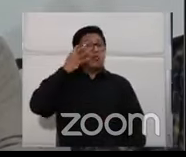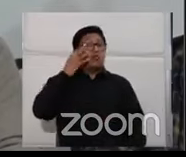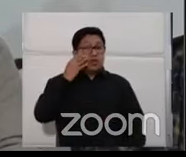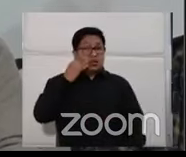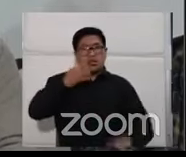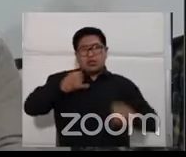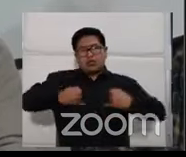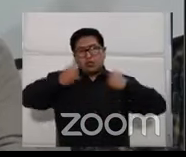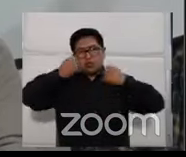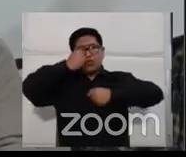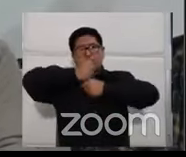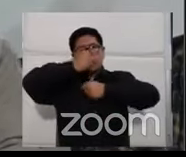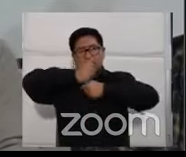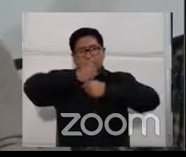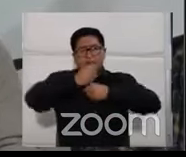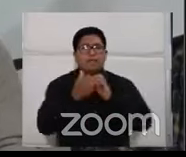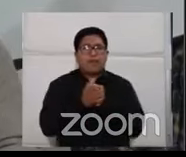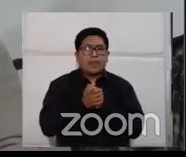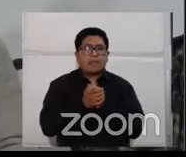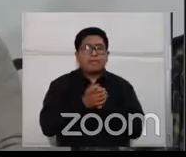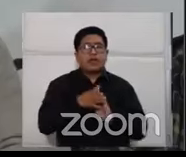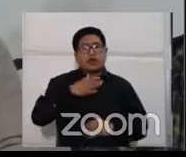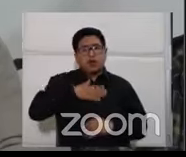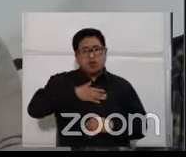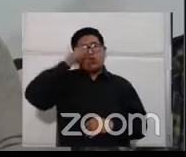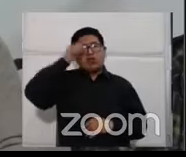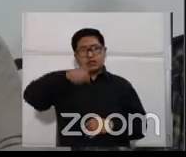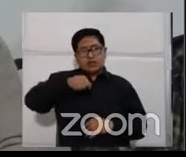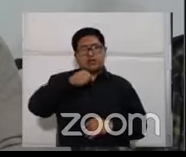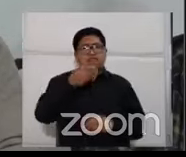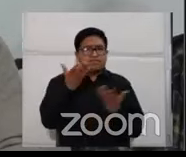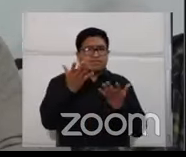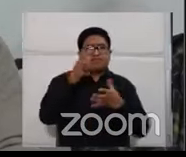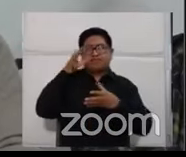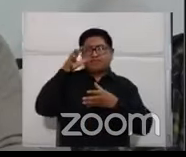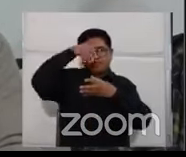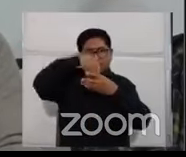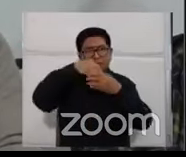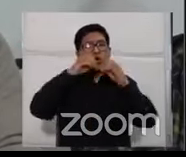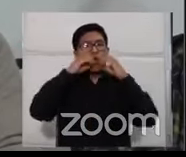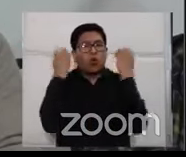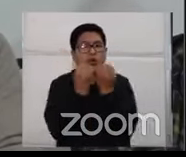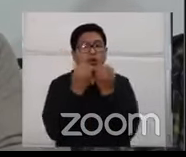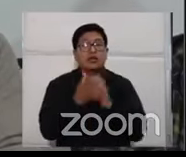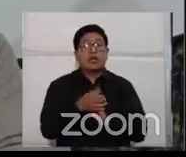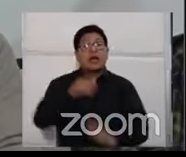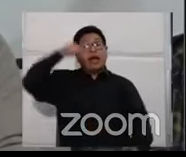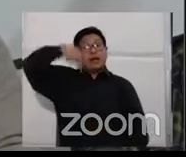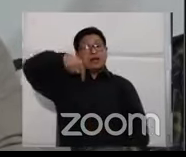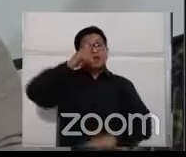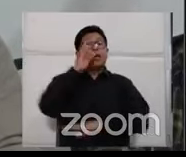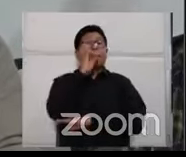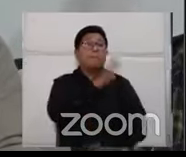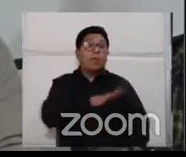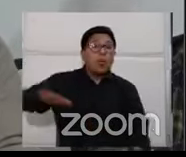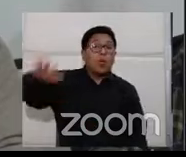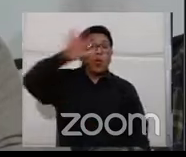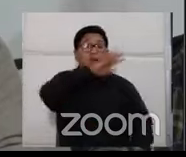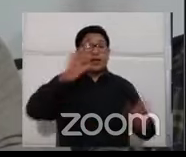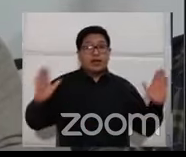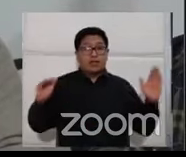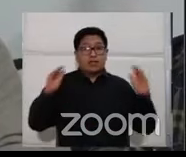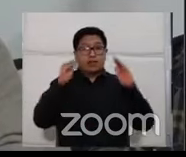y parte de la organización sería de que en bolivia en aquí en la paz es